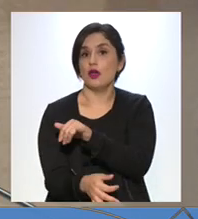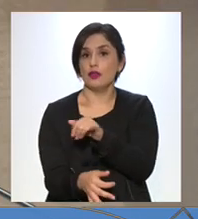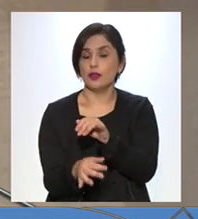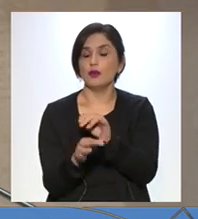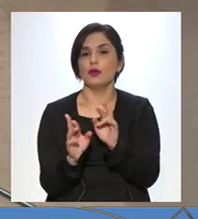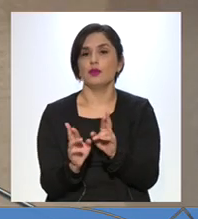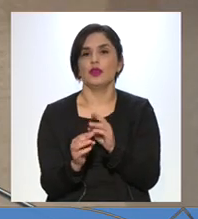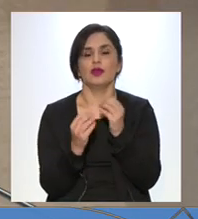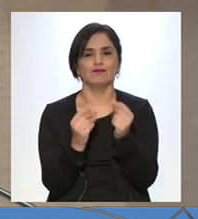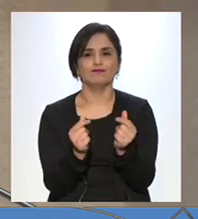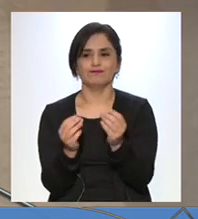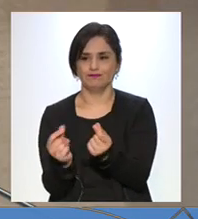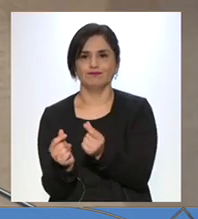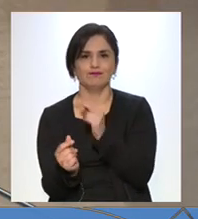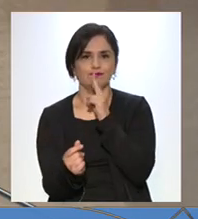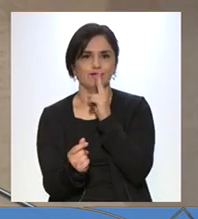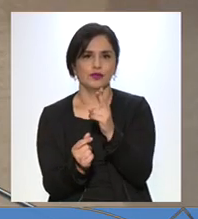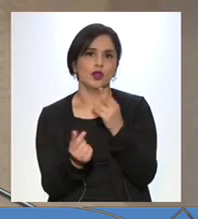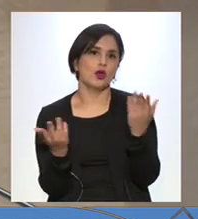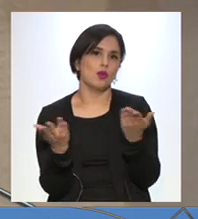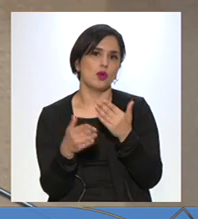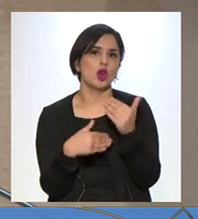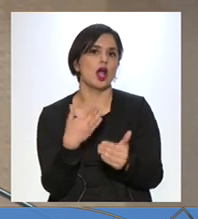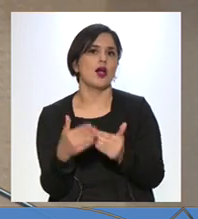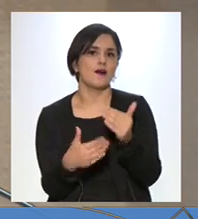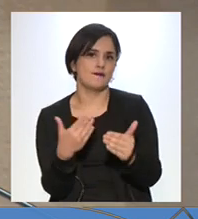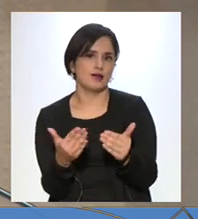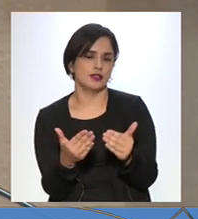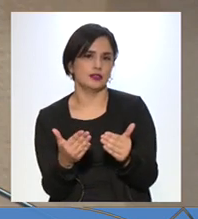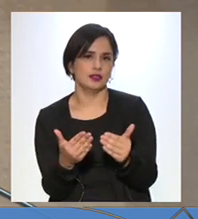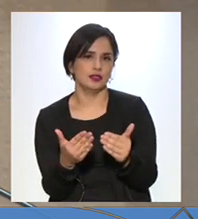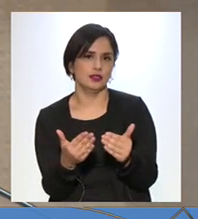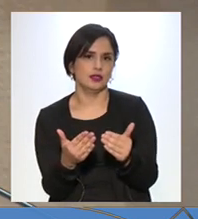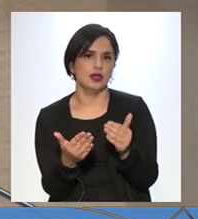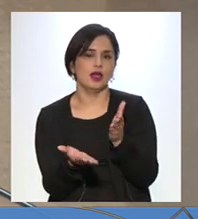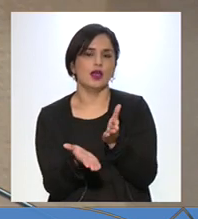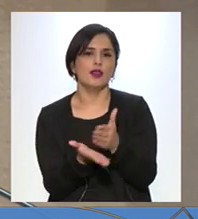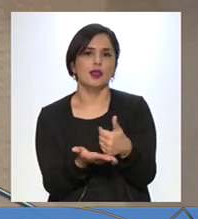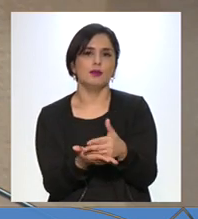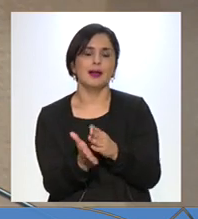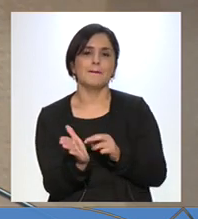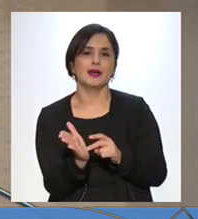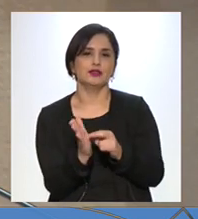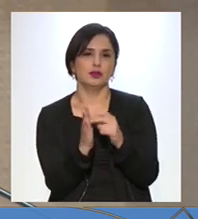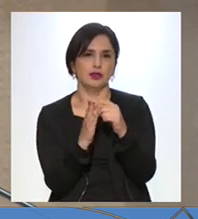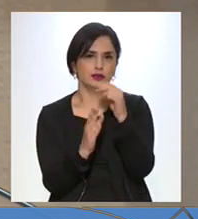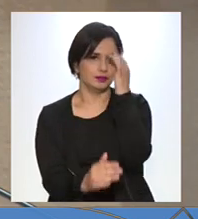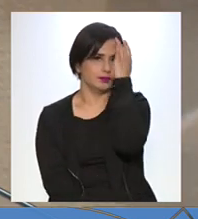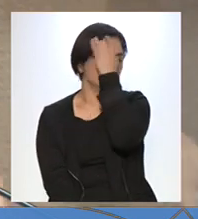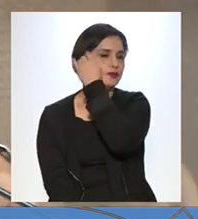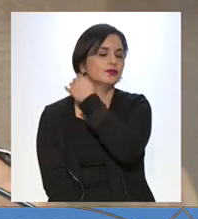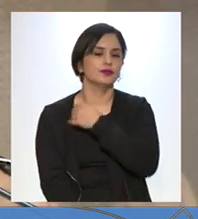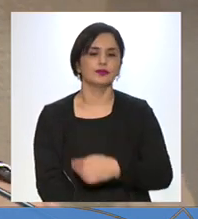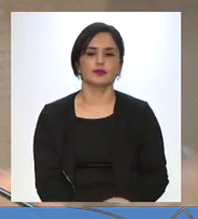con mayor dinamismo, dado los avances de los avances en el plan paso a paso.